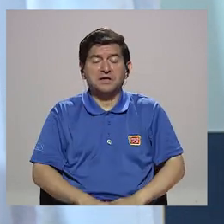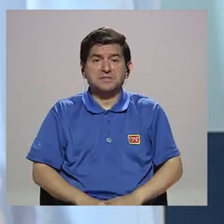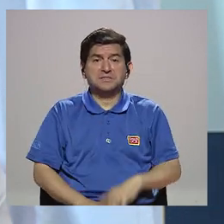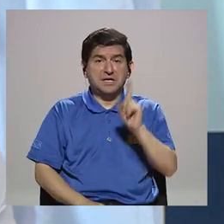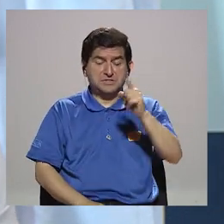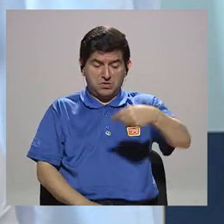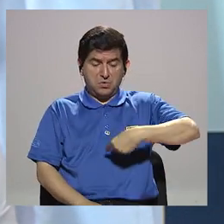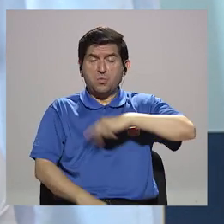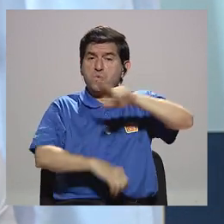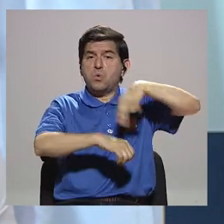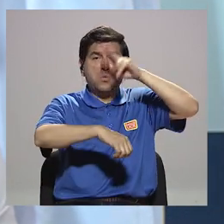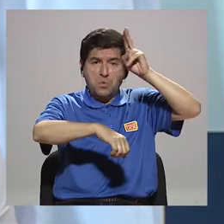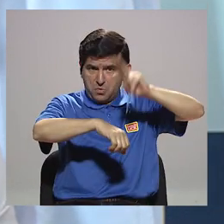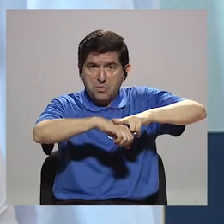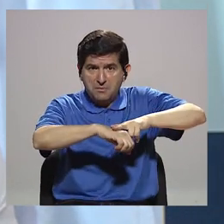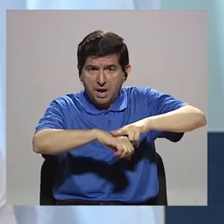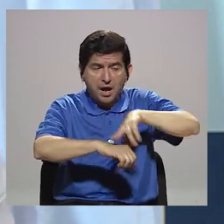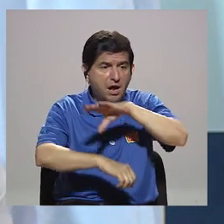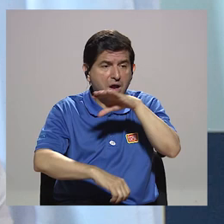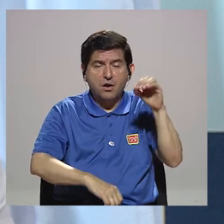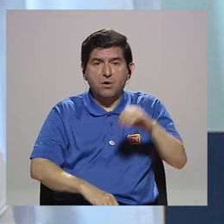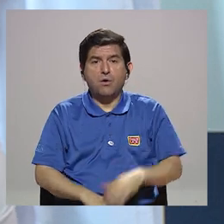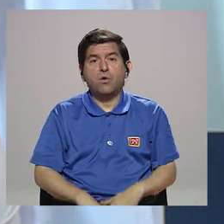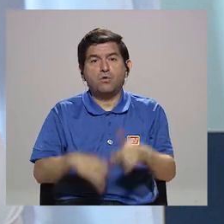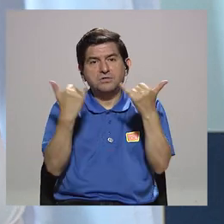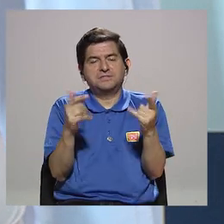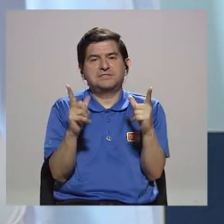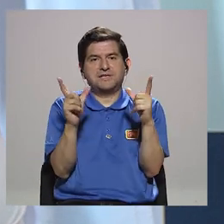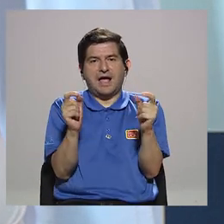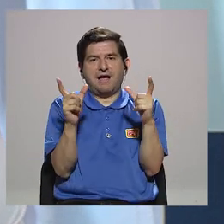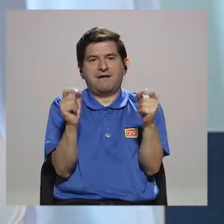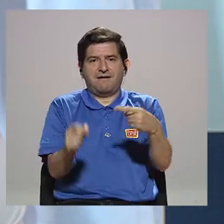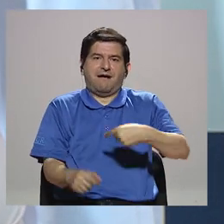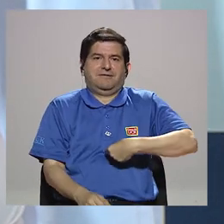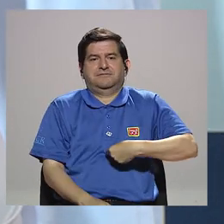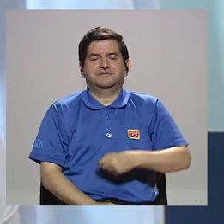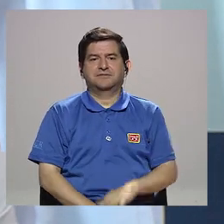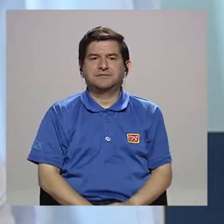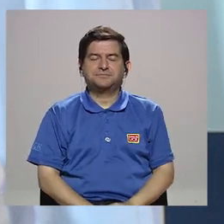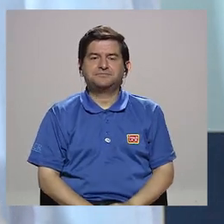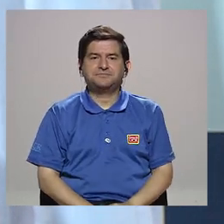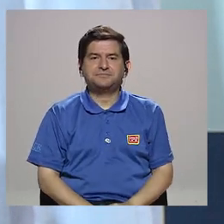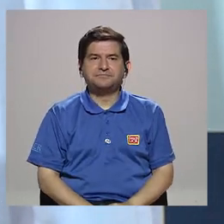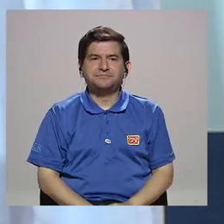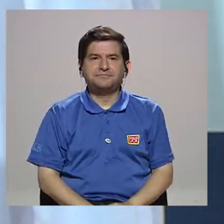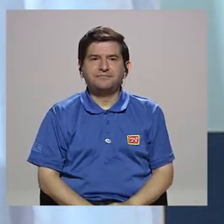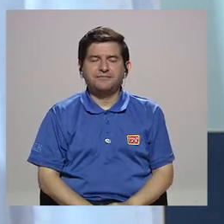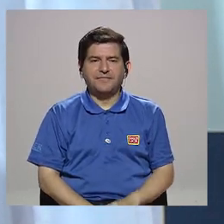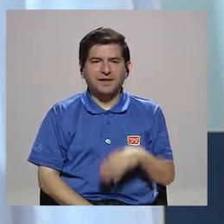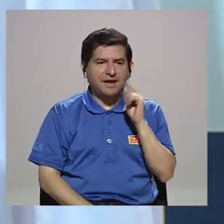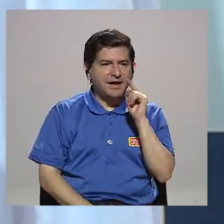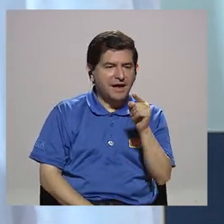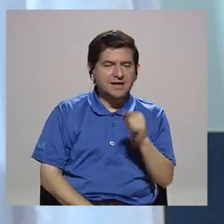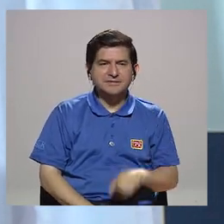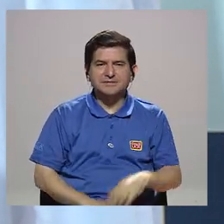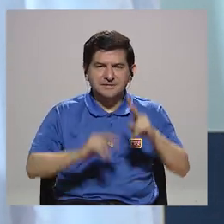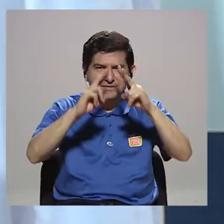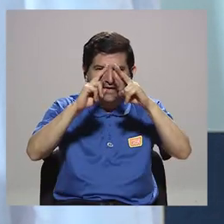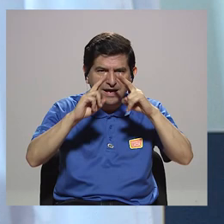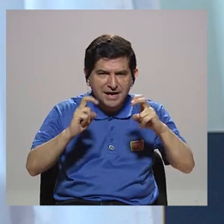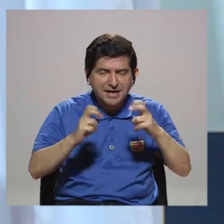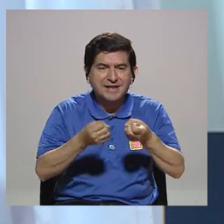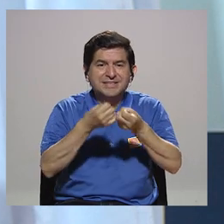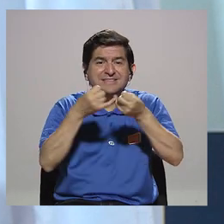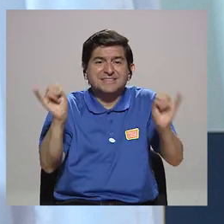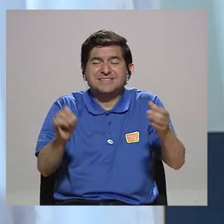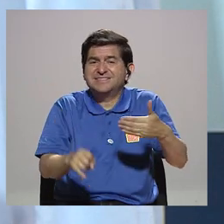estómago normal o puede ser en un cáncer gástrico. Entonces, hacerse el Helicobacter